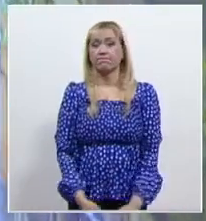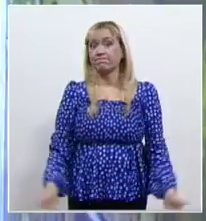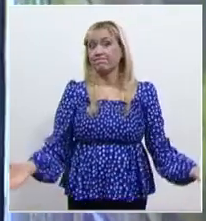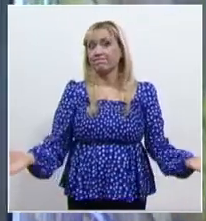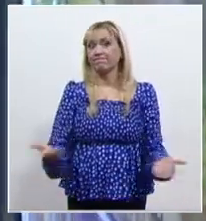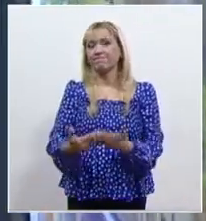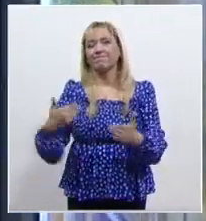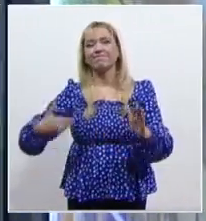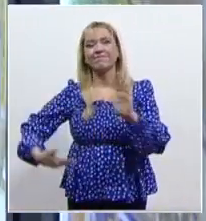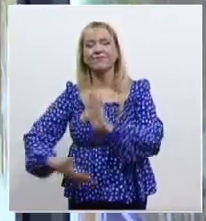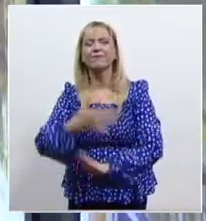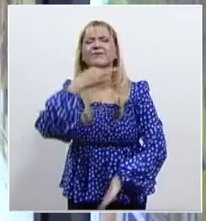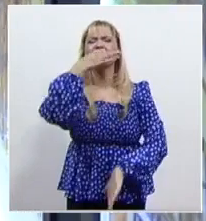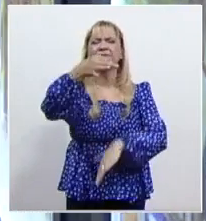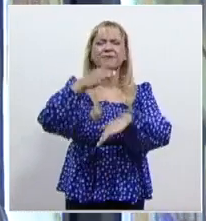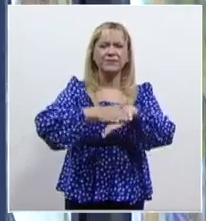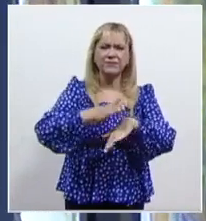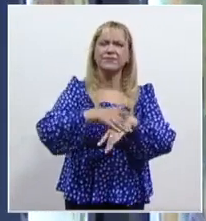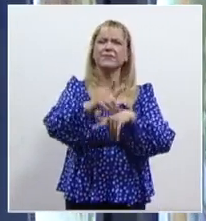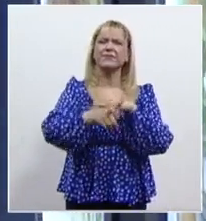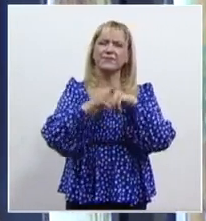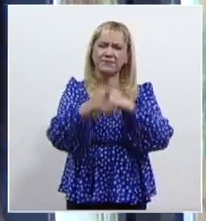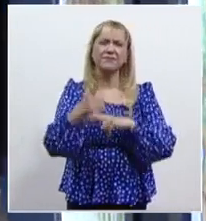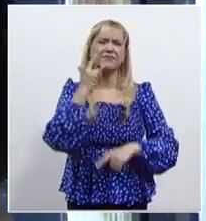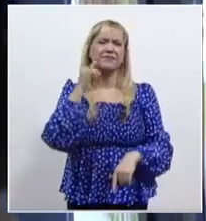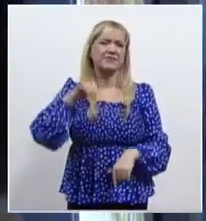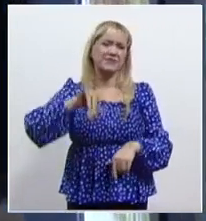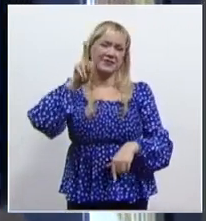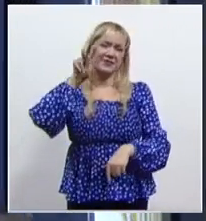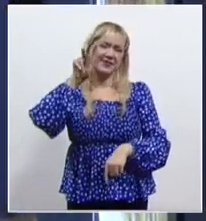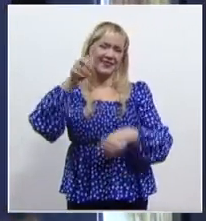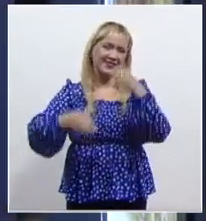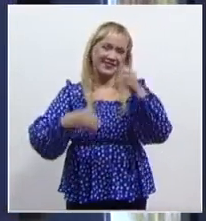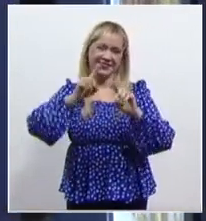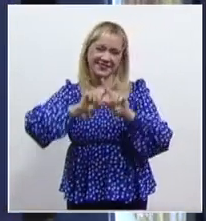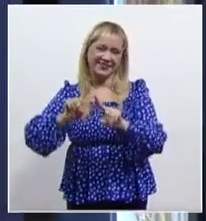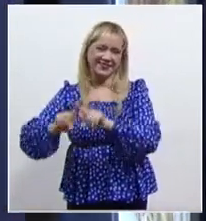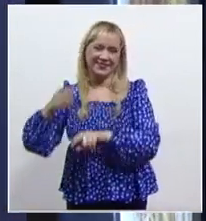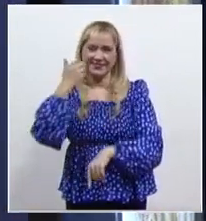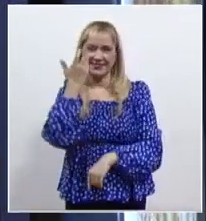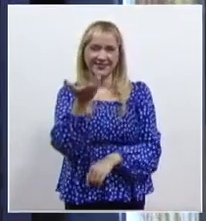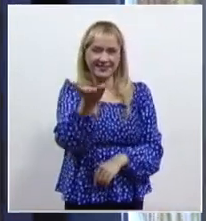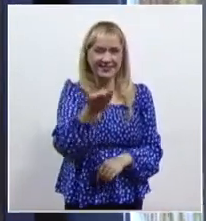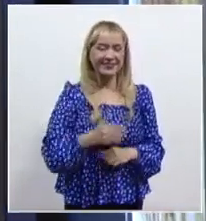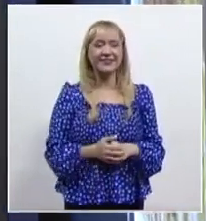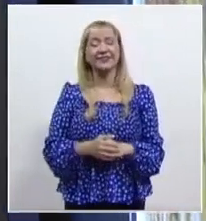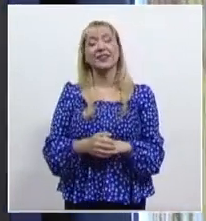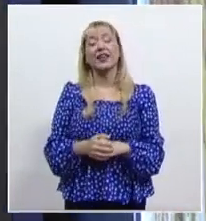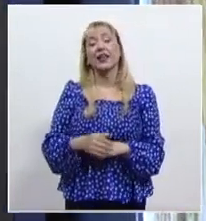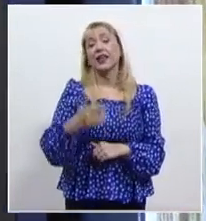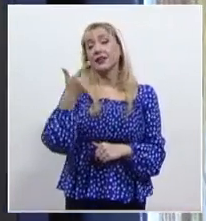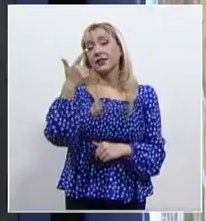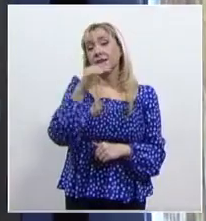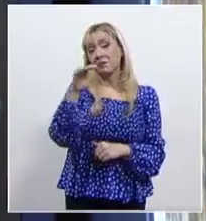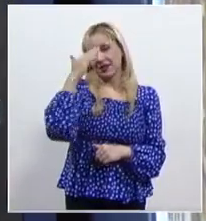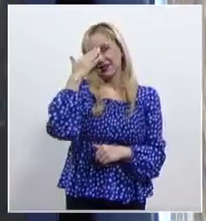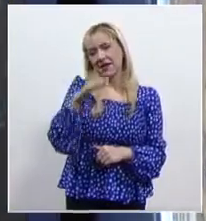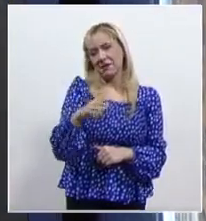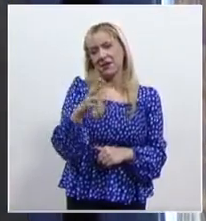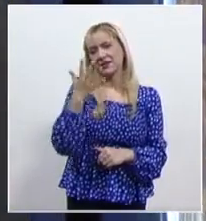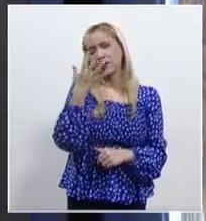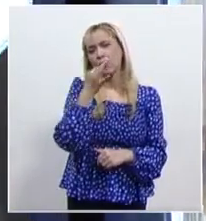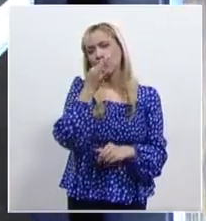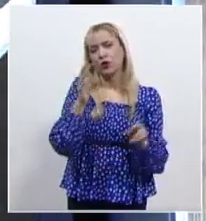Y antes de despedirnos, le invitamos a mantenerse aquí en la señal del canal del Poder Judicial de la Federación. No se pierda a las 19:30 horas el